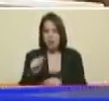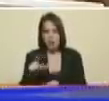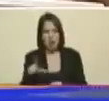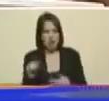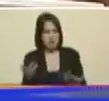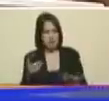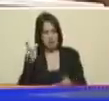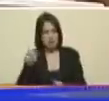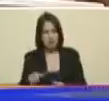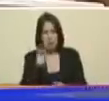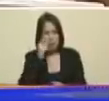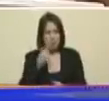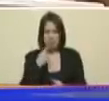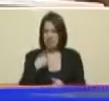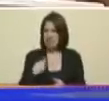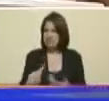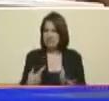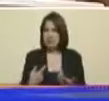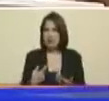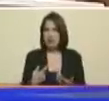Y él me decía,